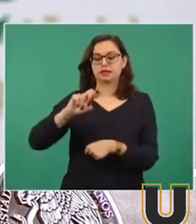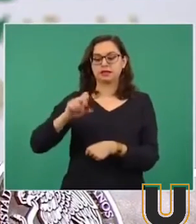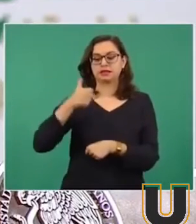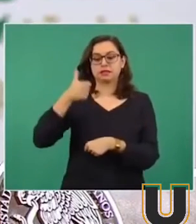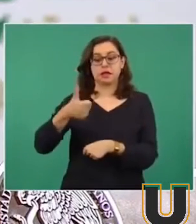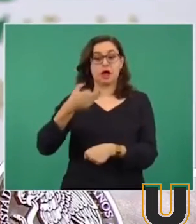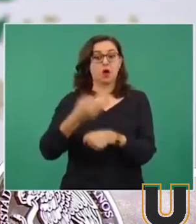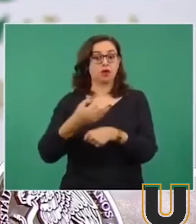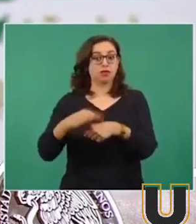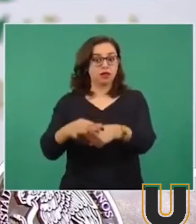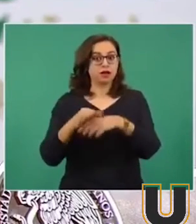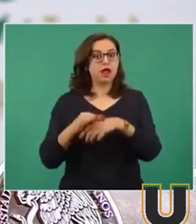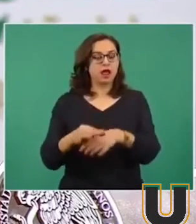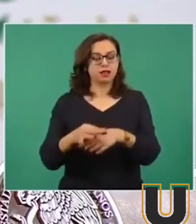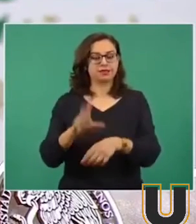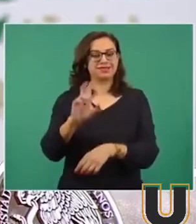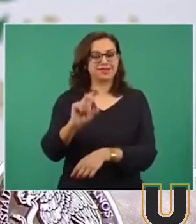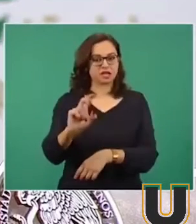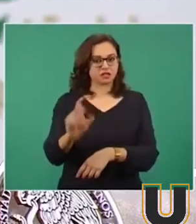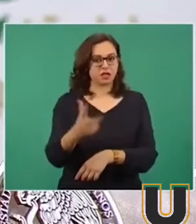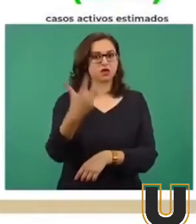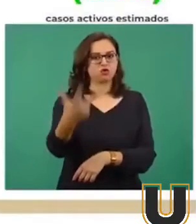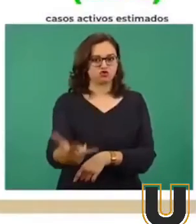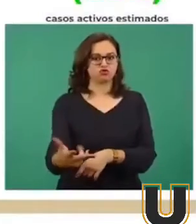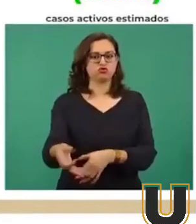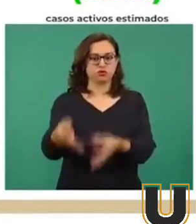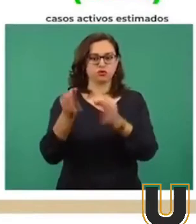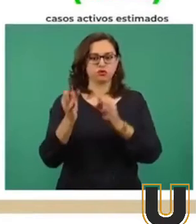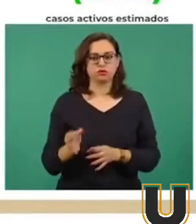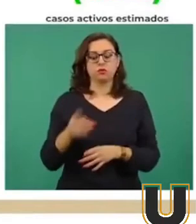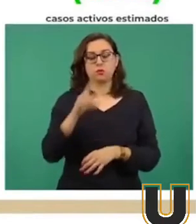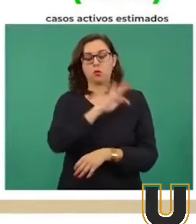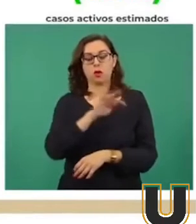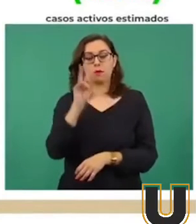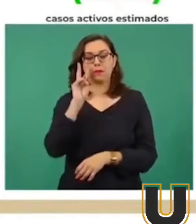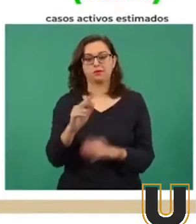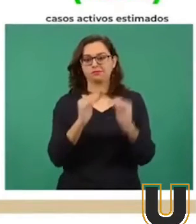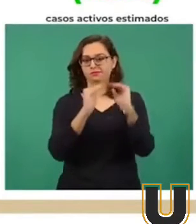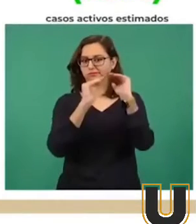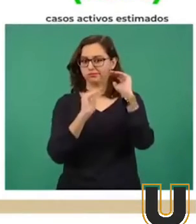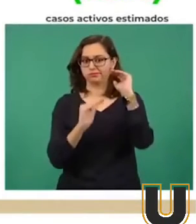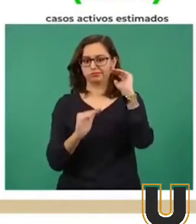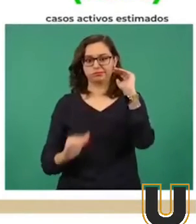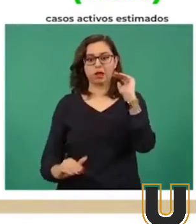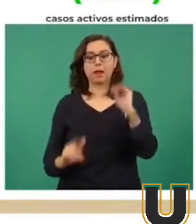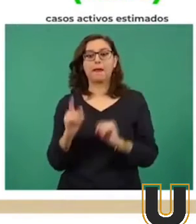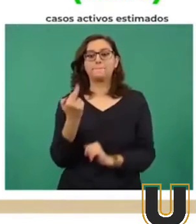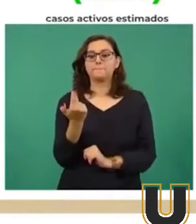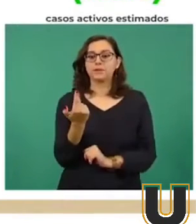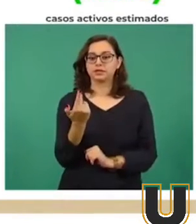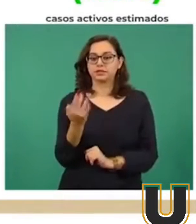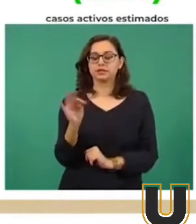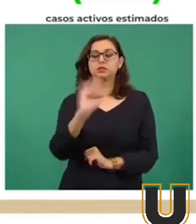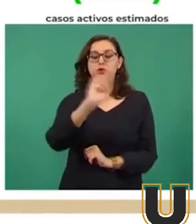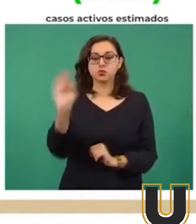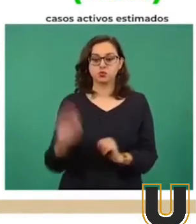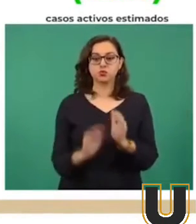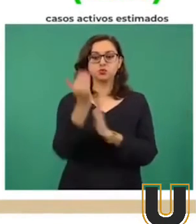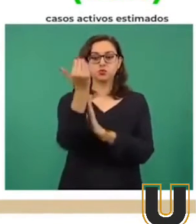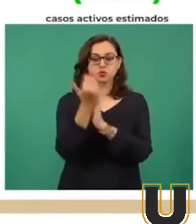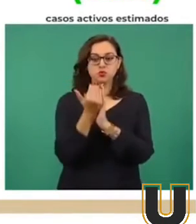38, y abrimos la semana con una reducción de 25%, y la tendencia